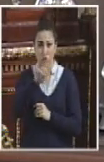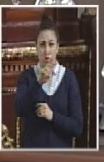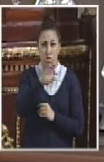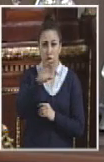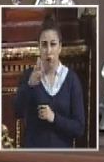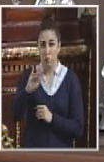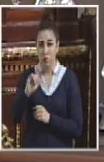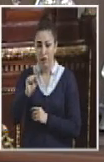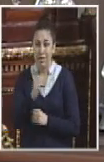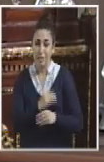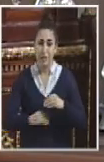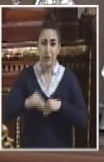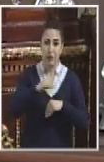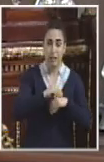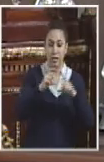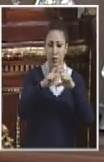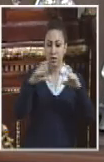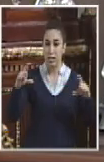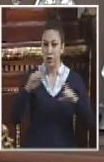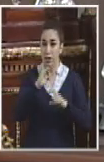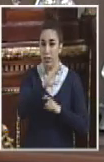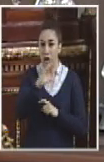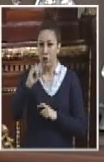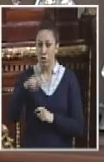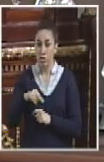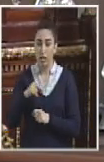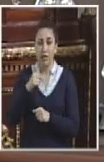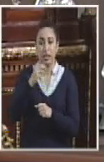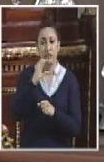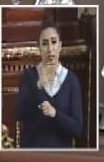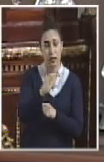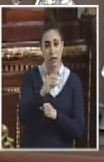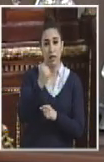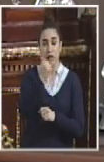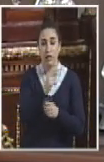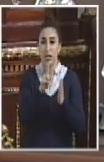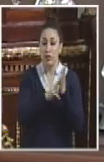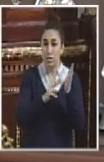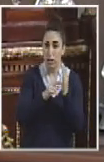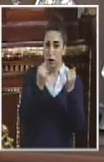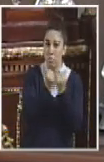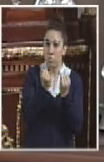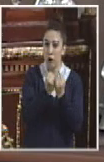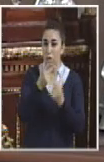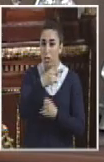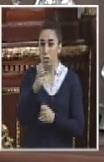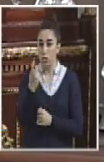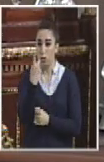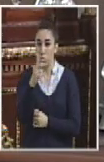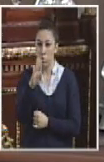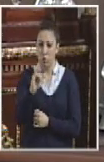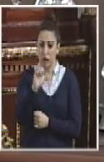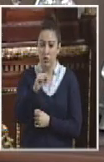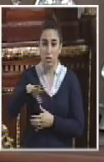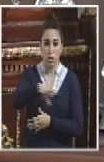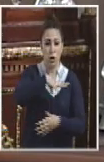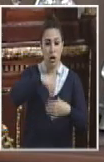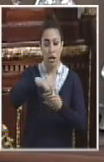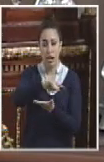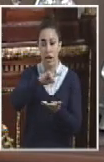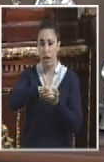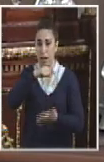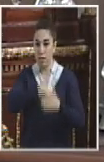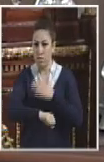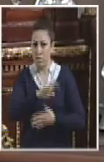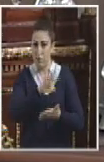se adiciona la fracción séptima del artículo 2001 y se modifica el 201 bis, todos del Código Penal para el